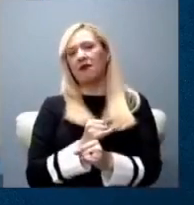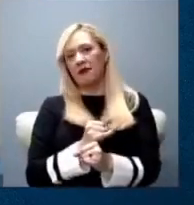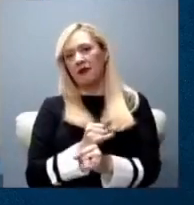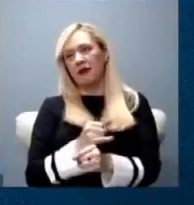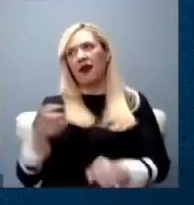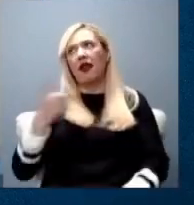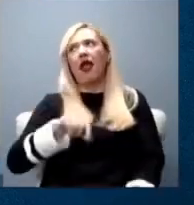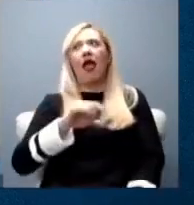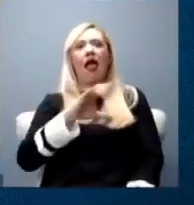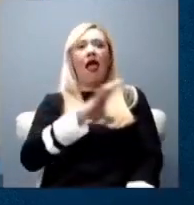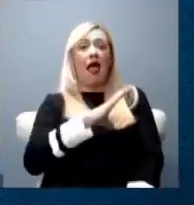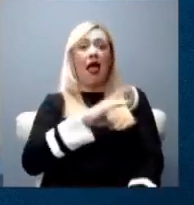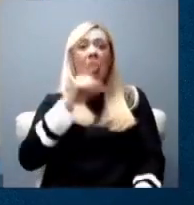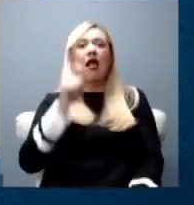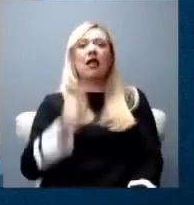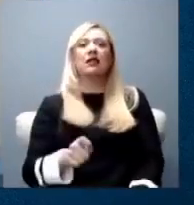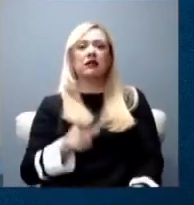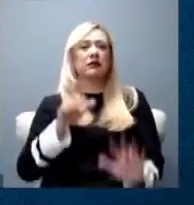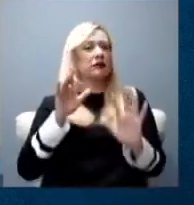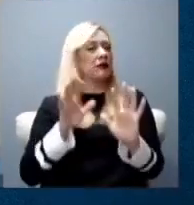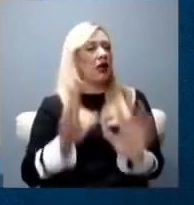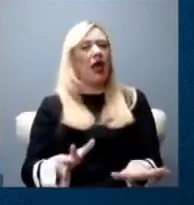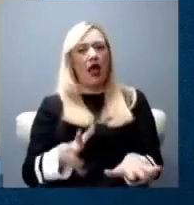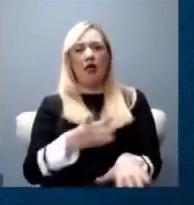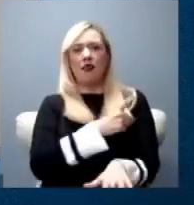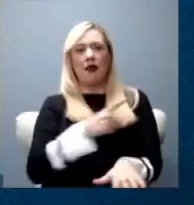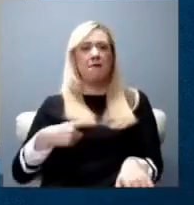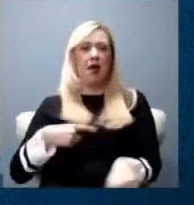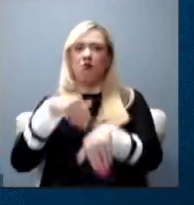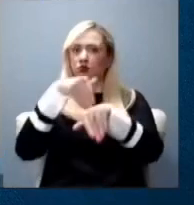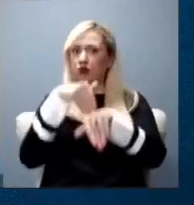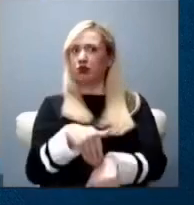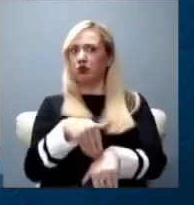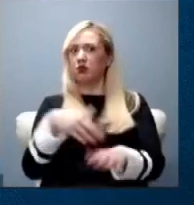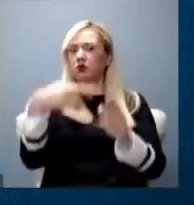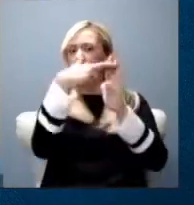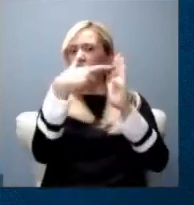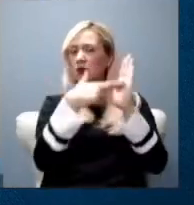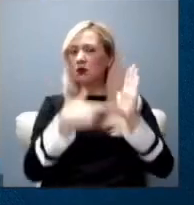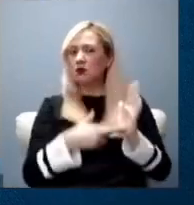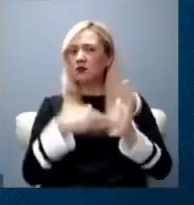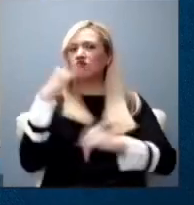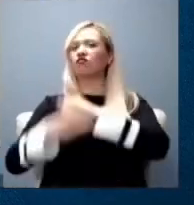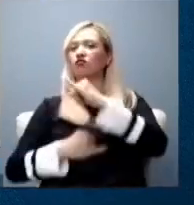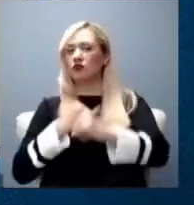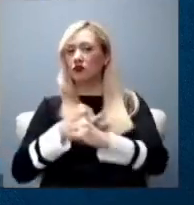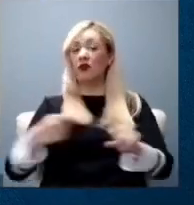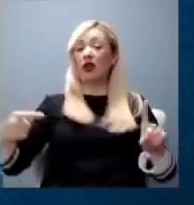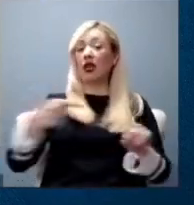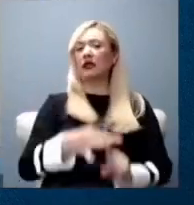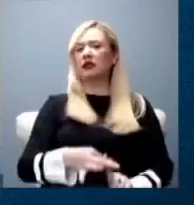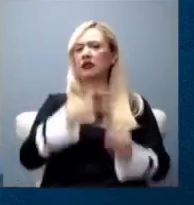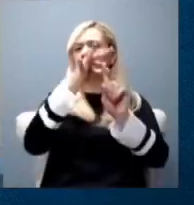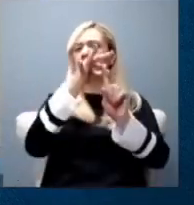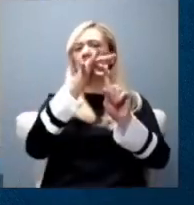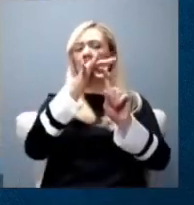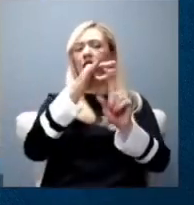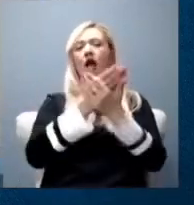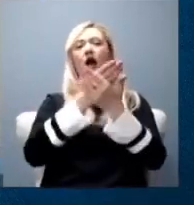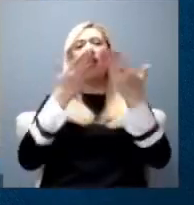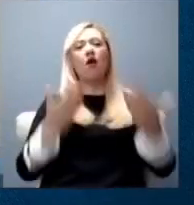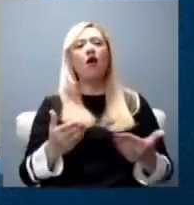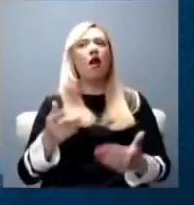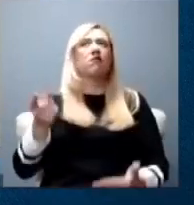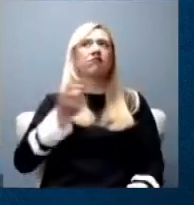generan fuentes de obligaciones a partir de una norma internacional, y a partir de ahí estos estados pasan a